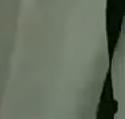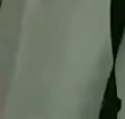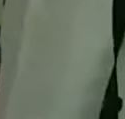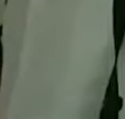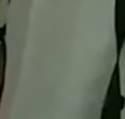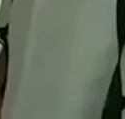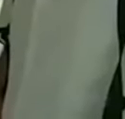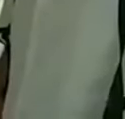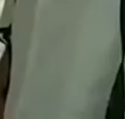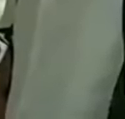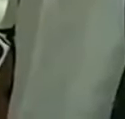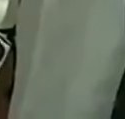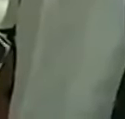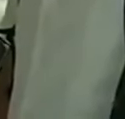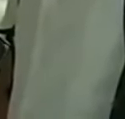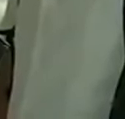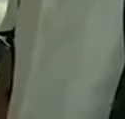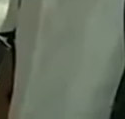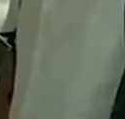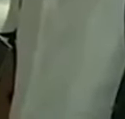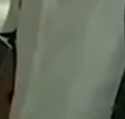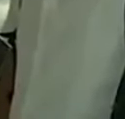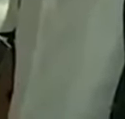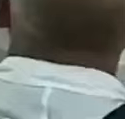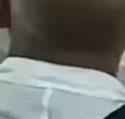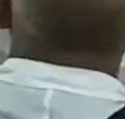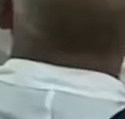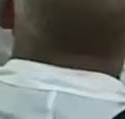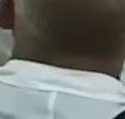estoy haciendo aquí?